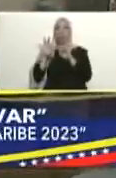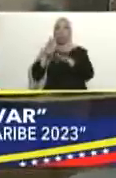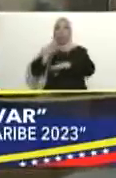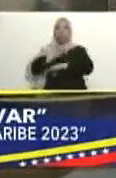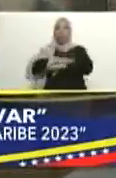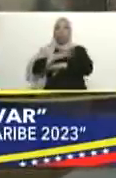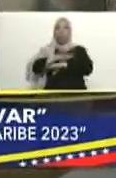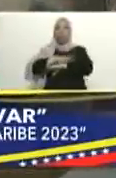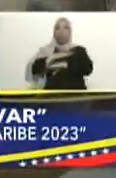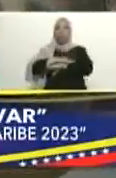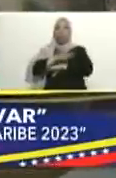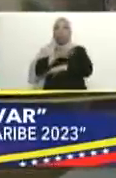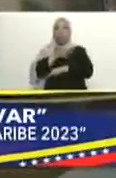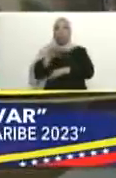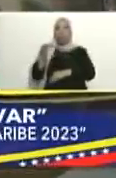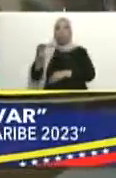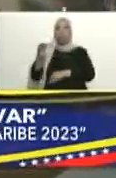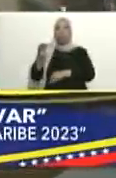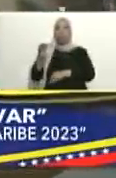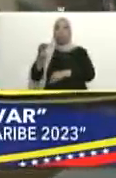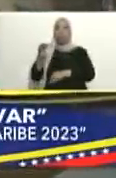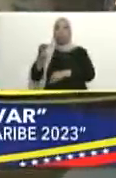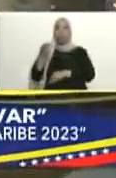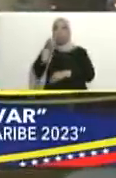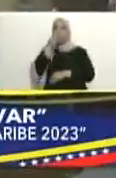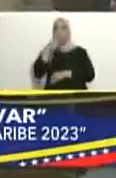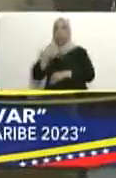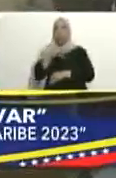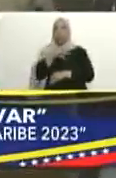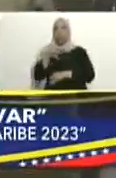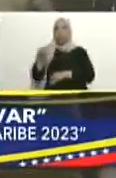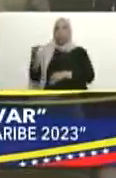disciplinada, de altísima calidad,